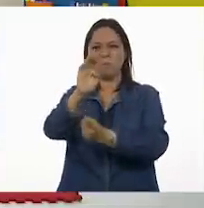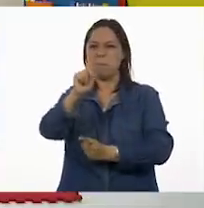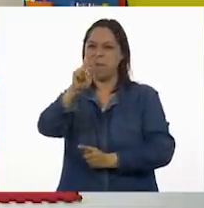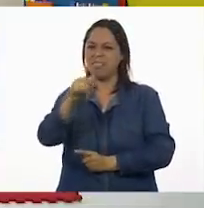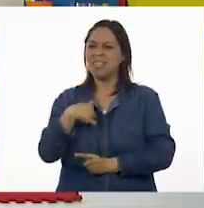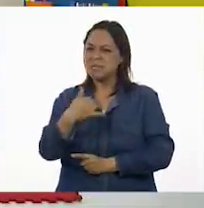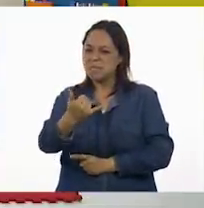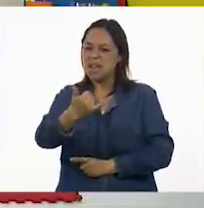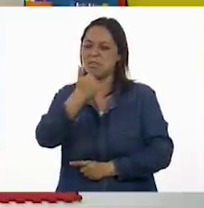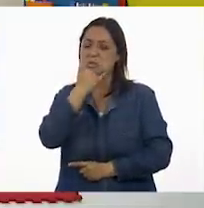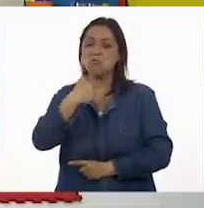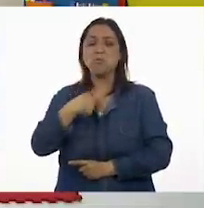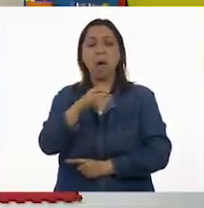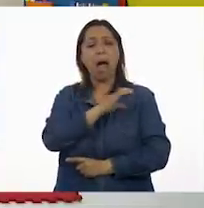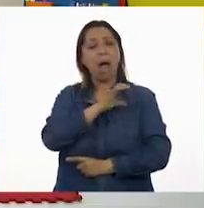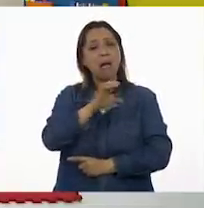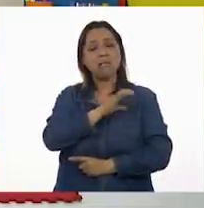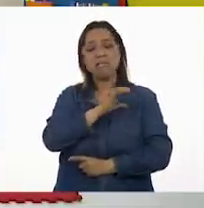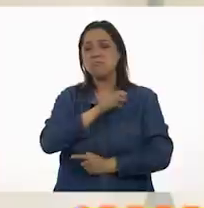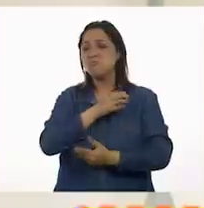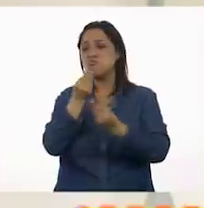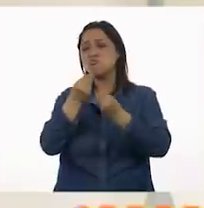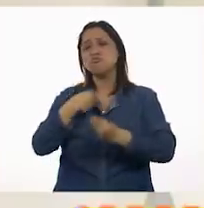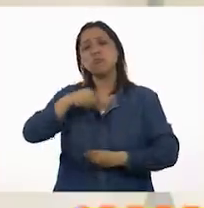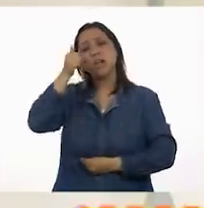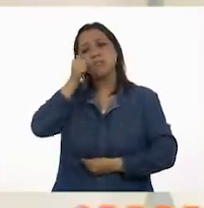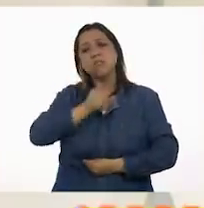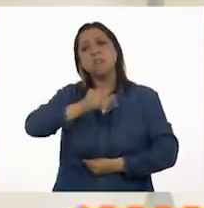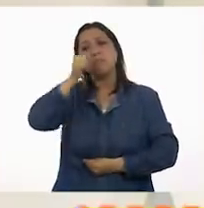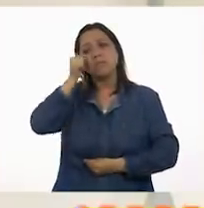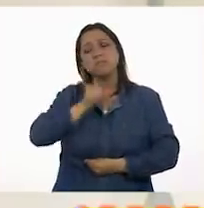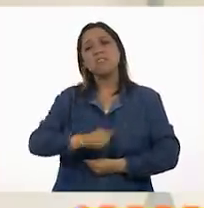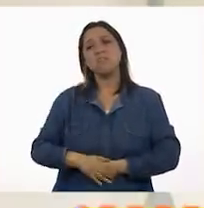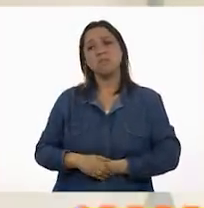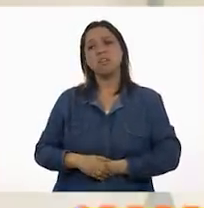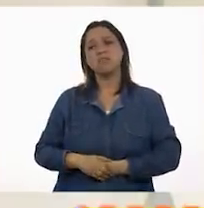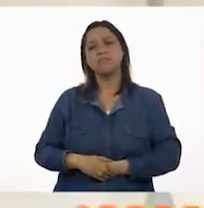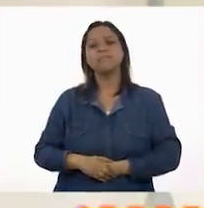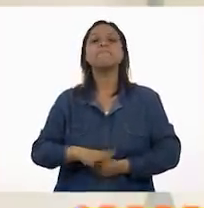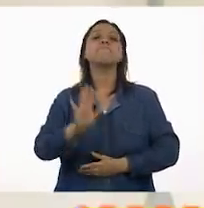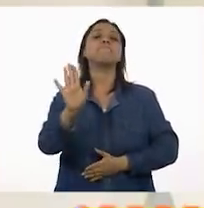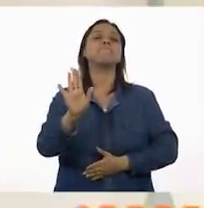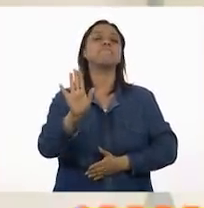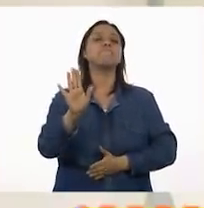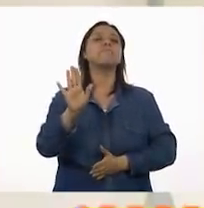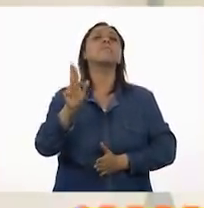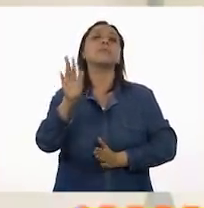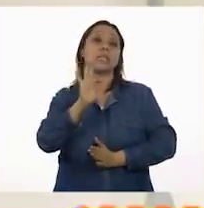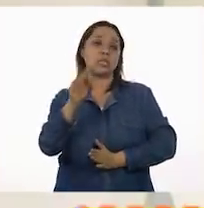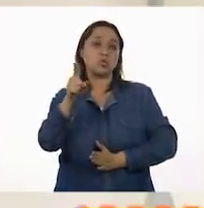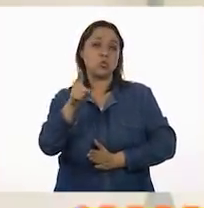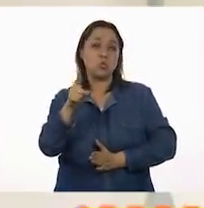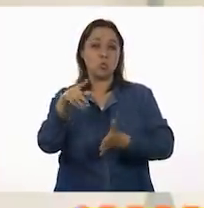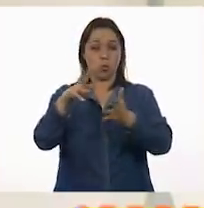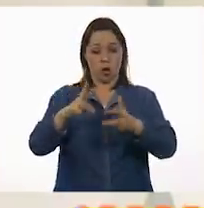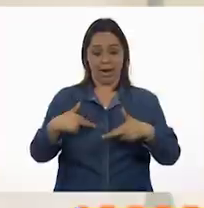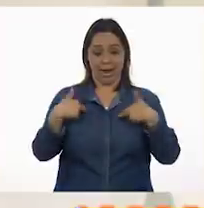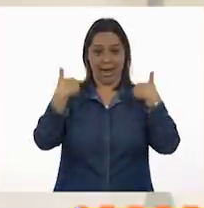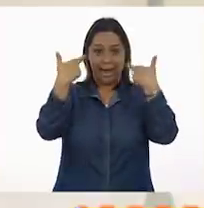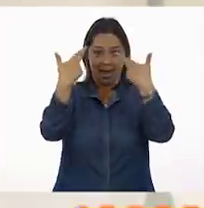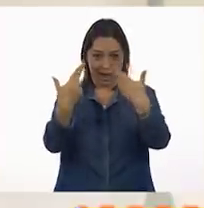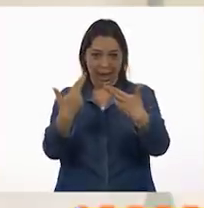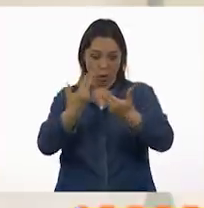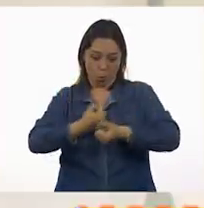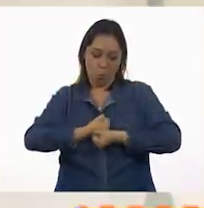quiero mucho y ha sido mi amiga siempre. ¿Qué te parece si le obsequias la lectura de un poema de Francisco